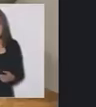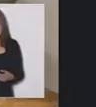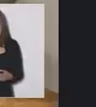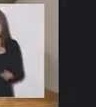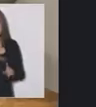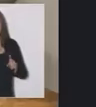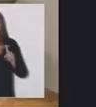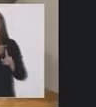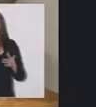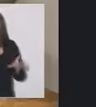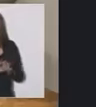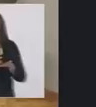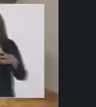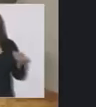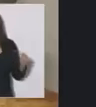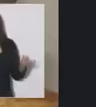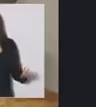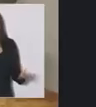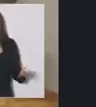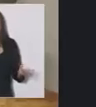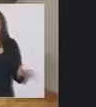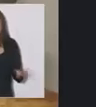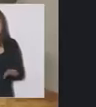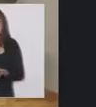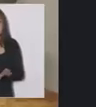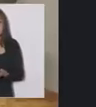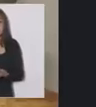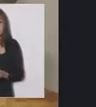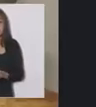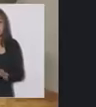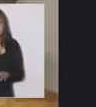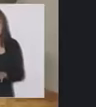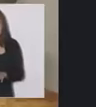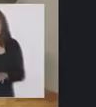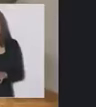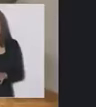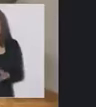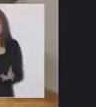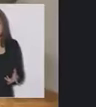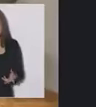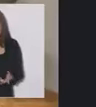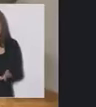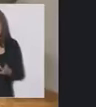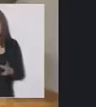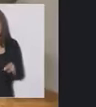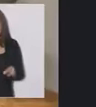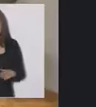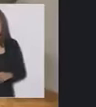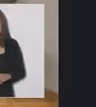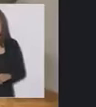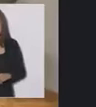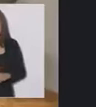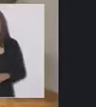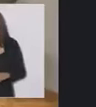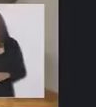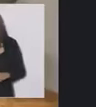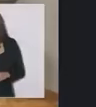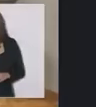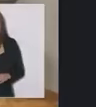en favor de que desaparezcan los OPLES. La verdad. ¿Sí? Es su